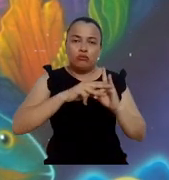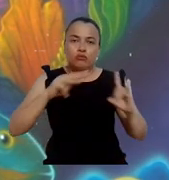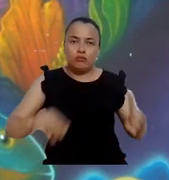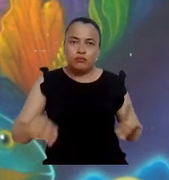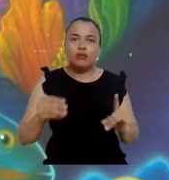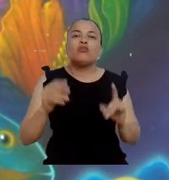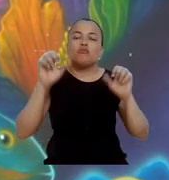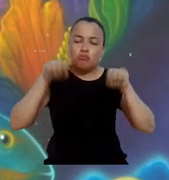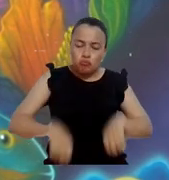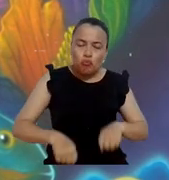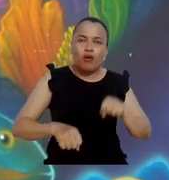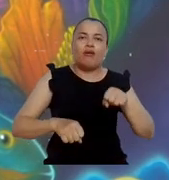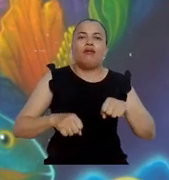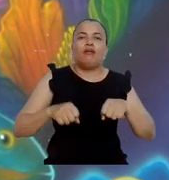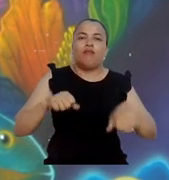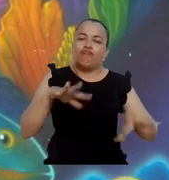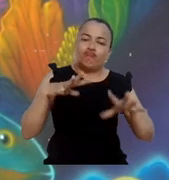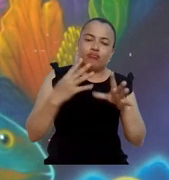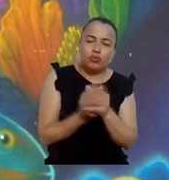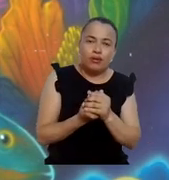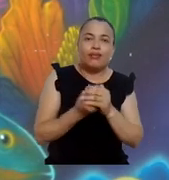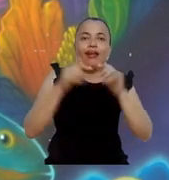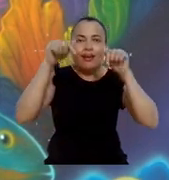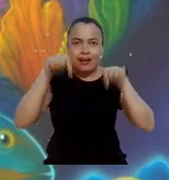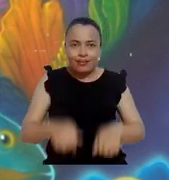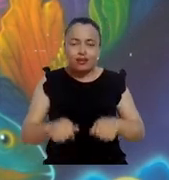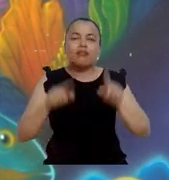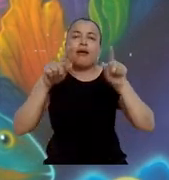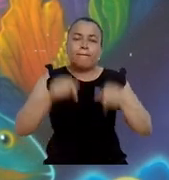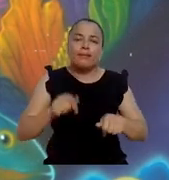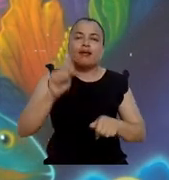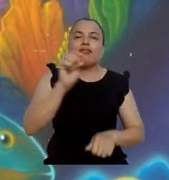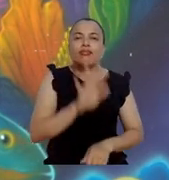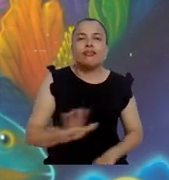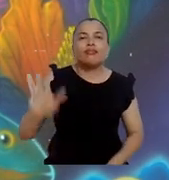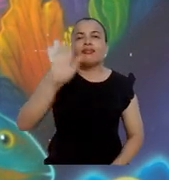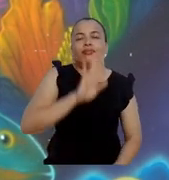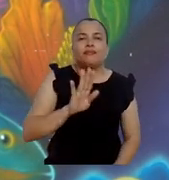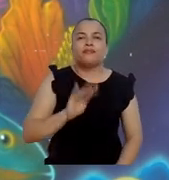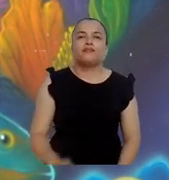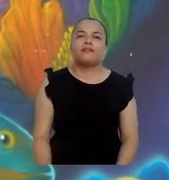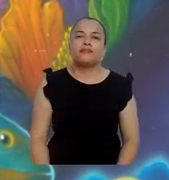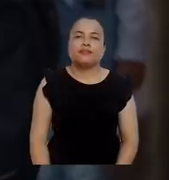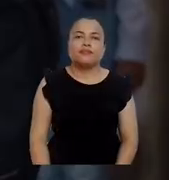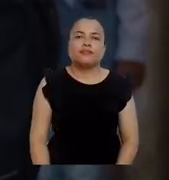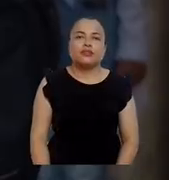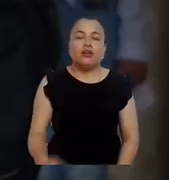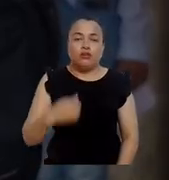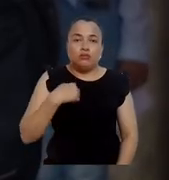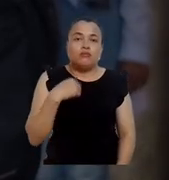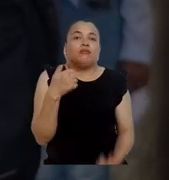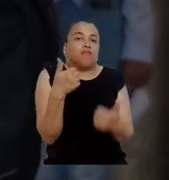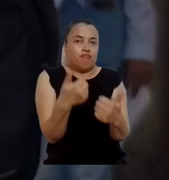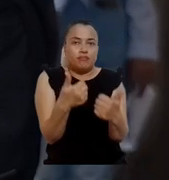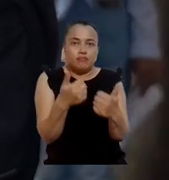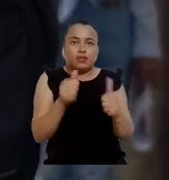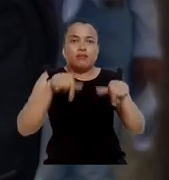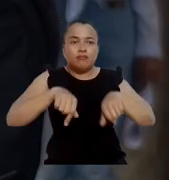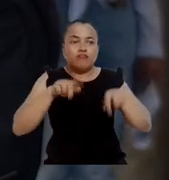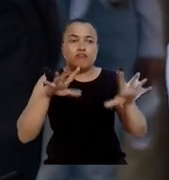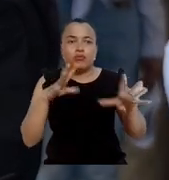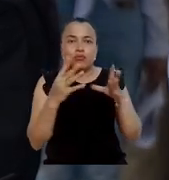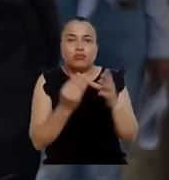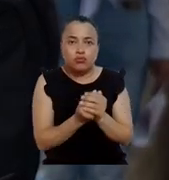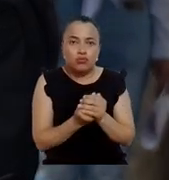oportunidad, la posibilidad de ser incluyente, no solamente aquí, sino a nivel departamental. Me parece bien esta